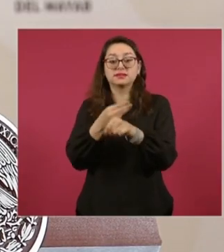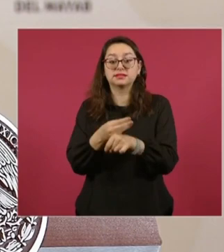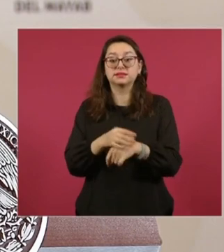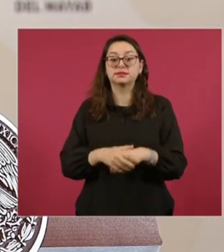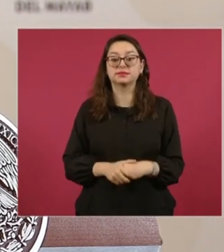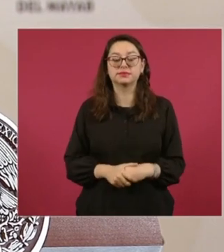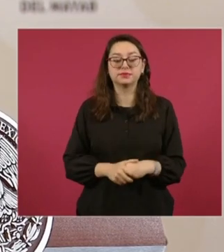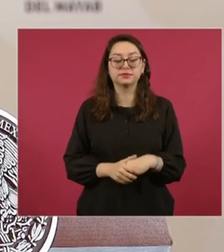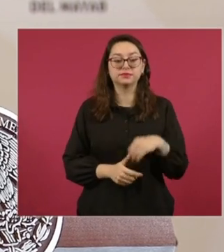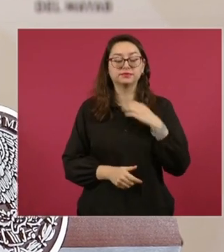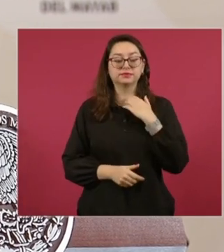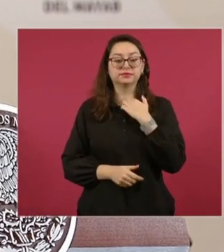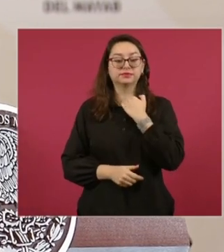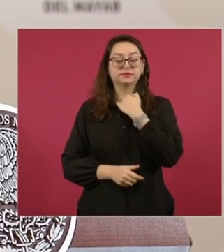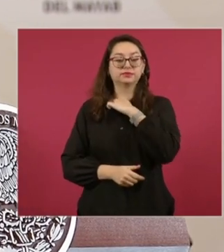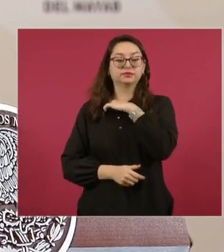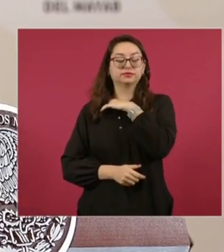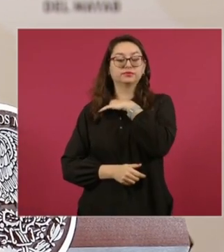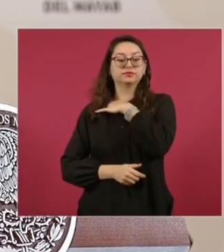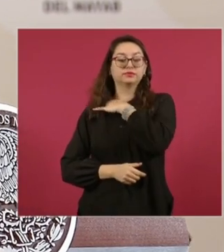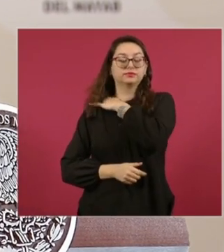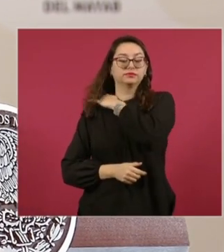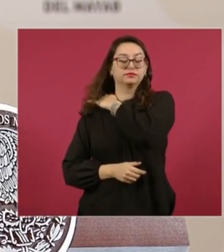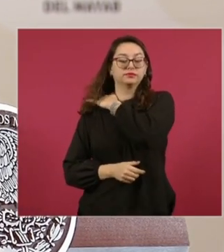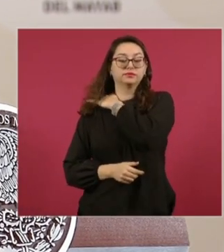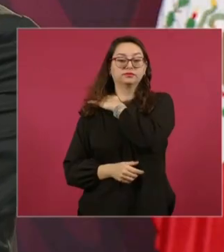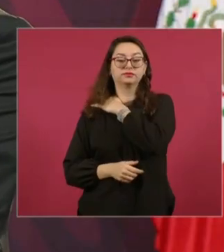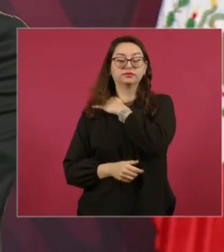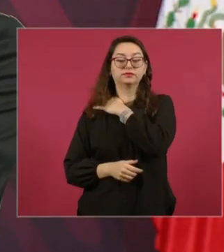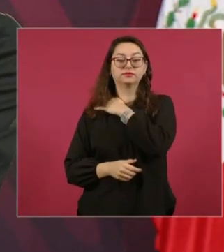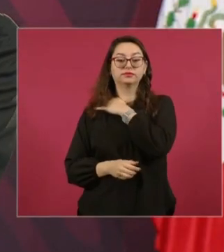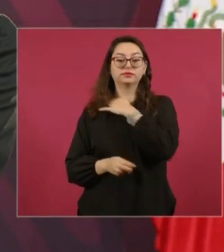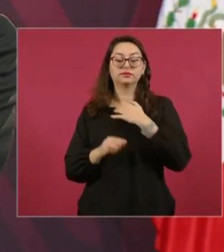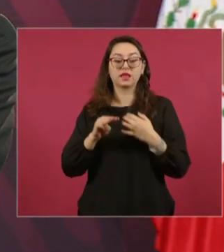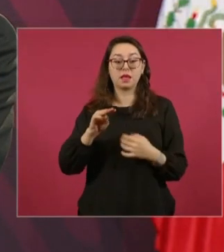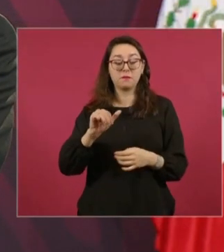Mazatlán, lo que se hizo en el centro de Mazatlán,